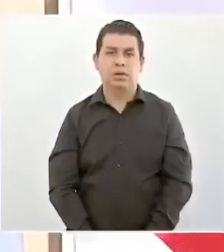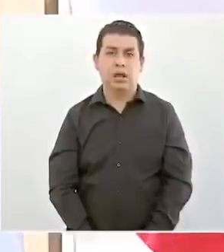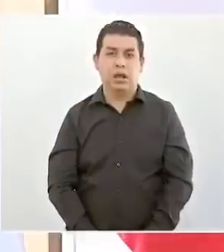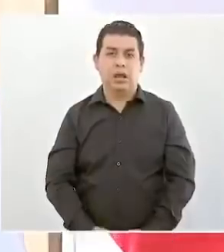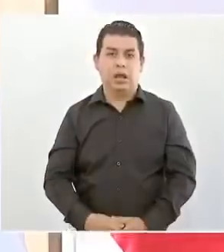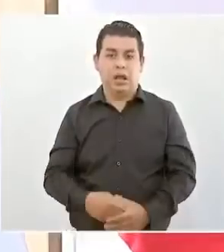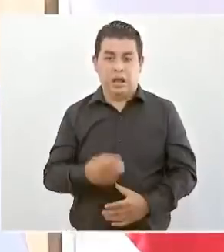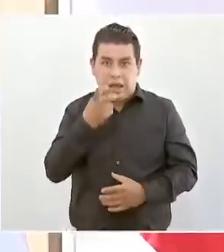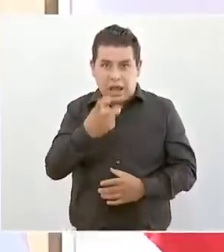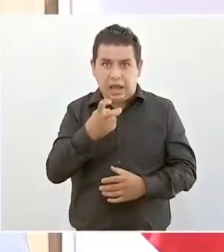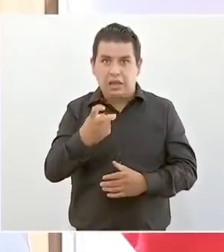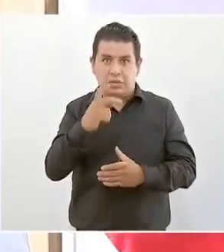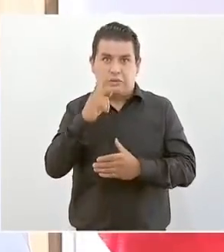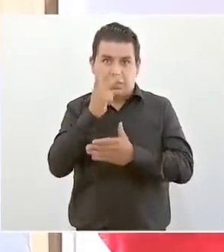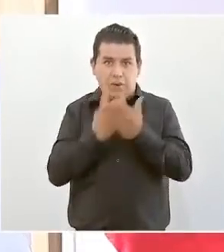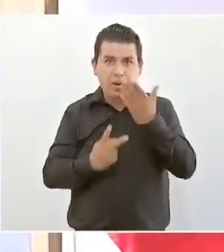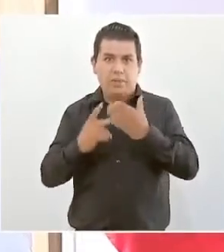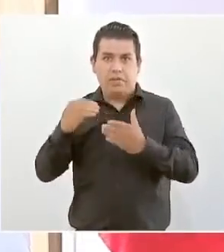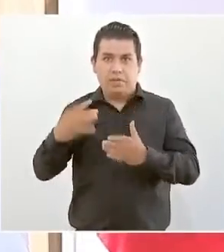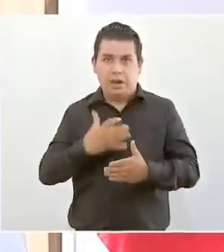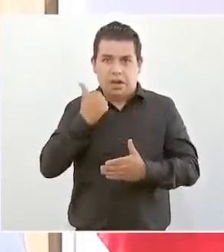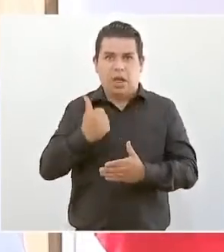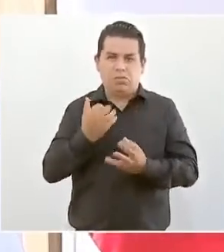integral y